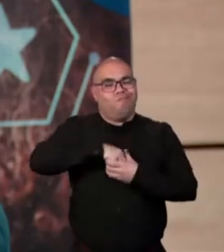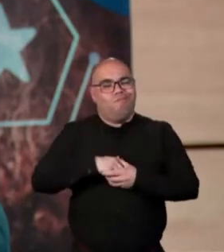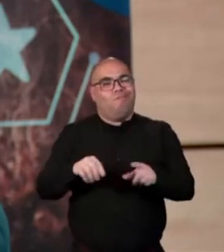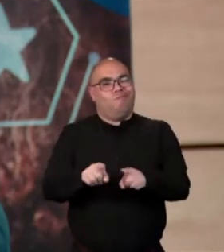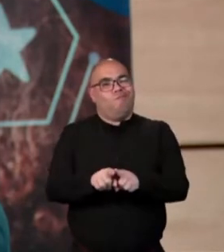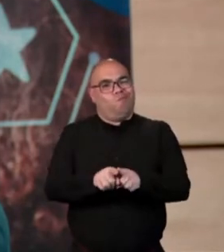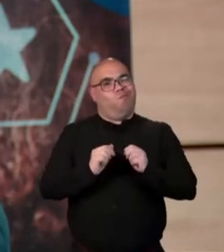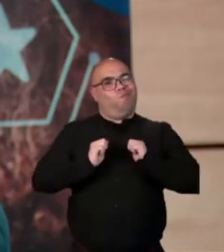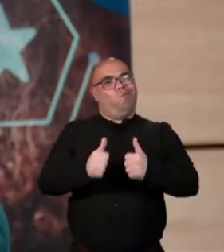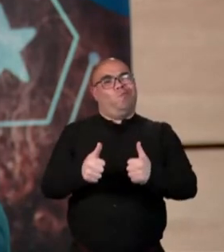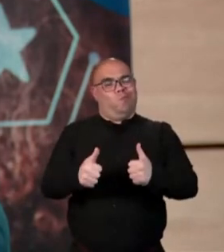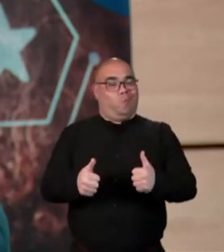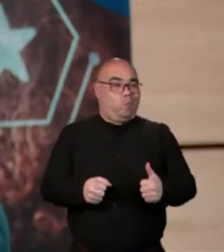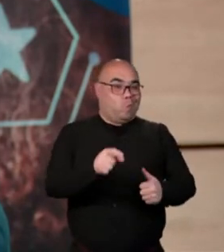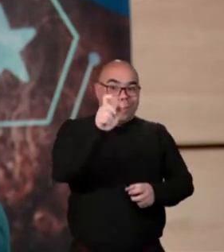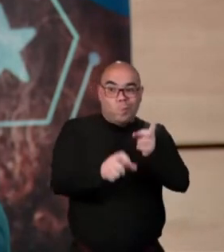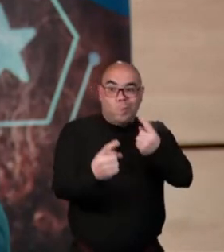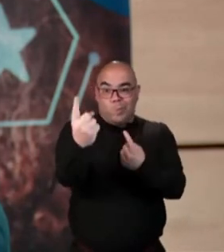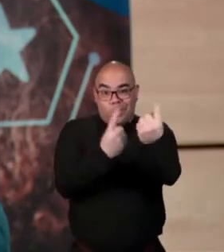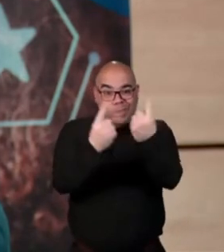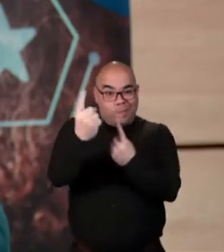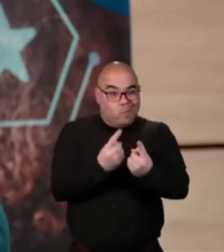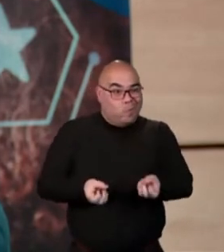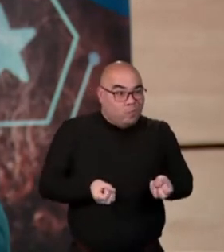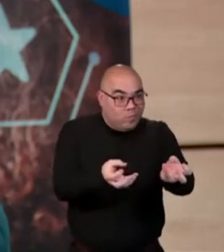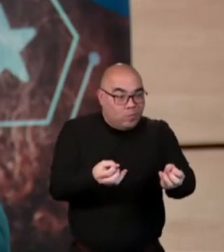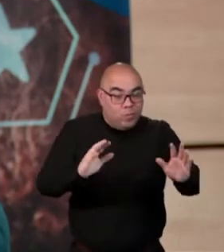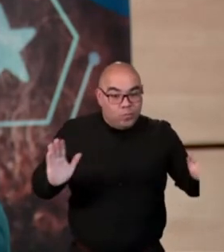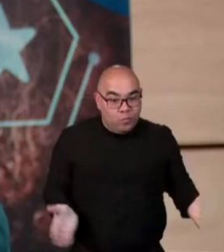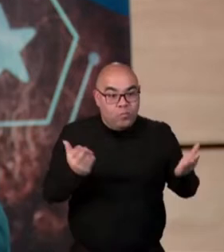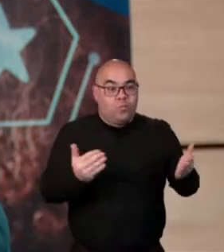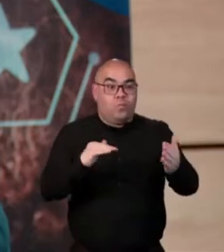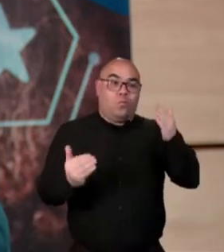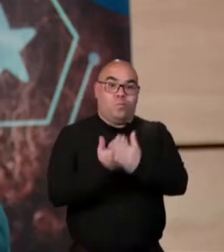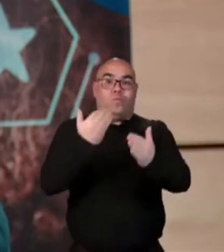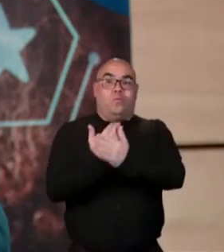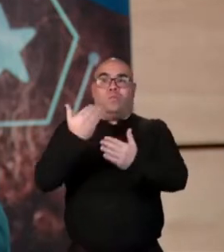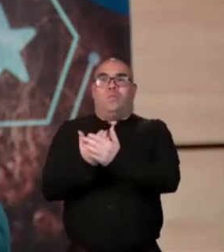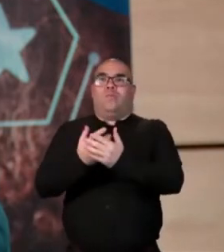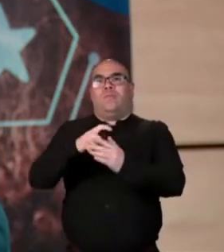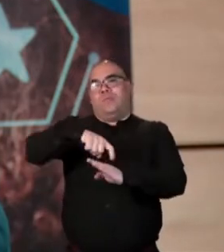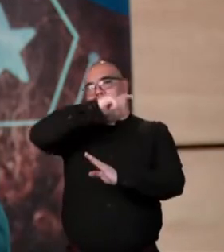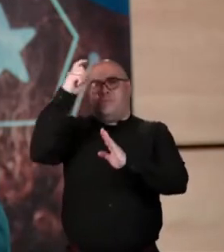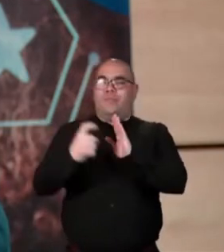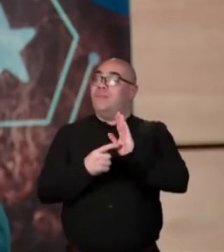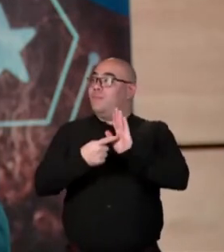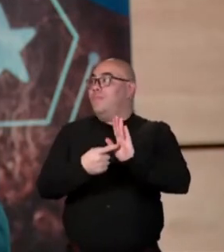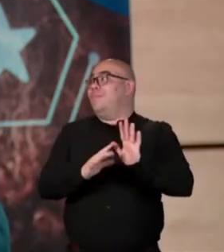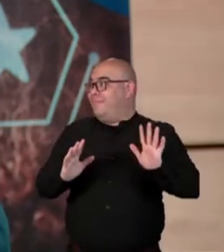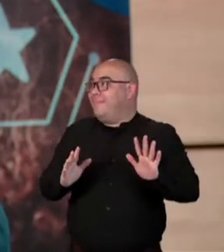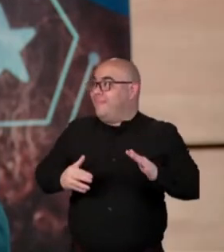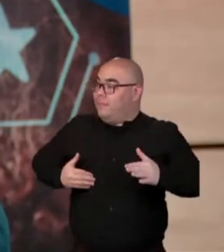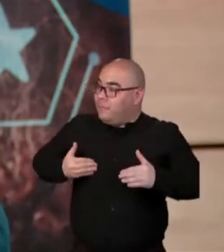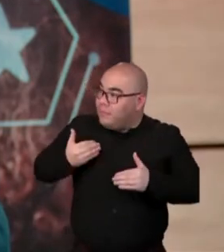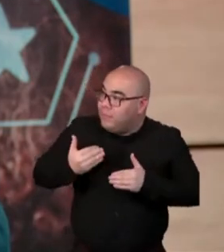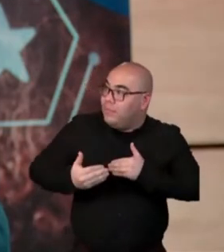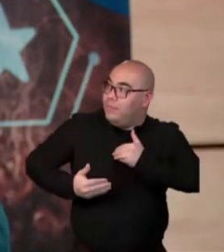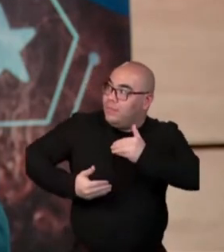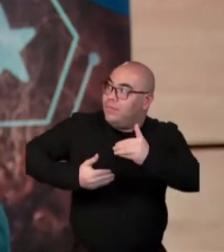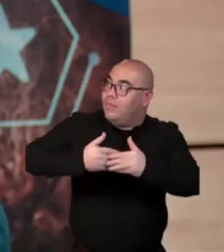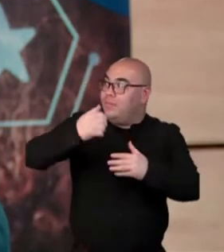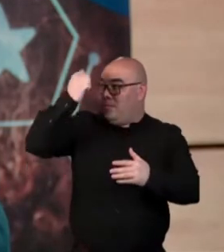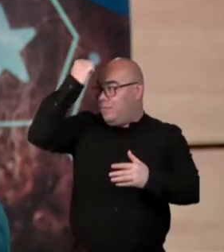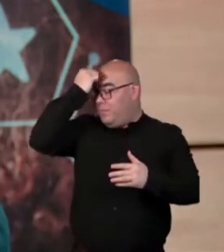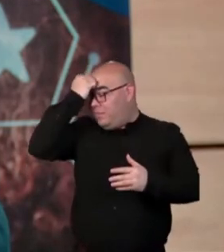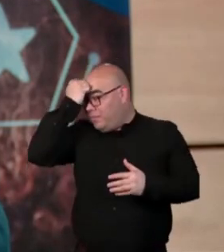formar nuevas generaciones en las diferentes disciplinas y forman las integralmente y en la medida que los profesores y las profesoras